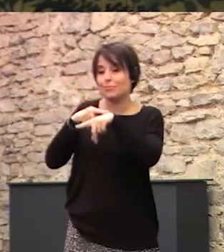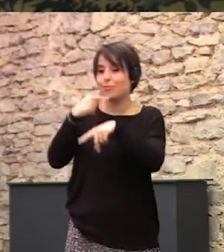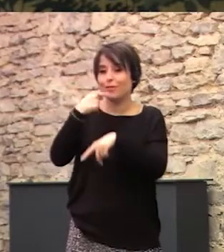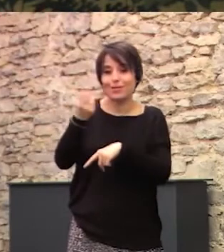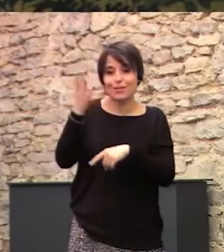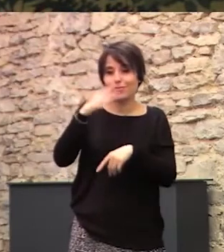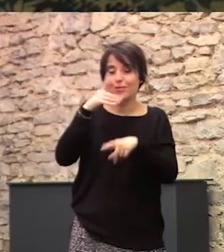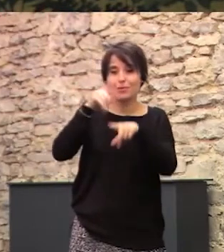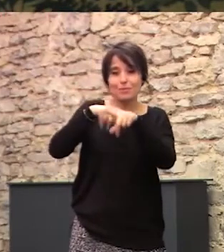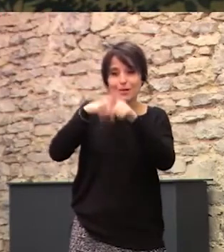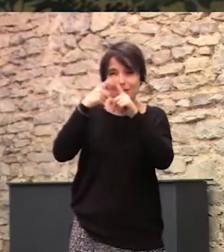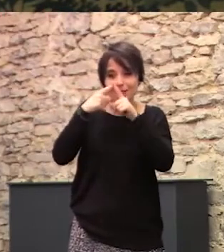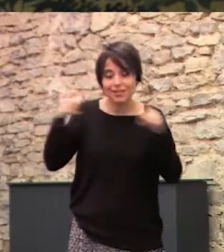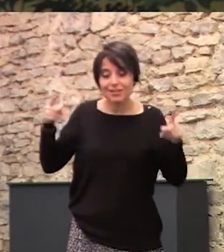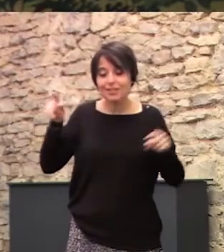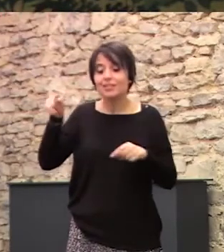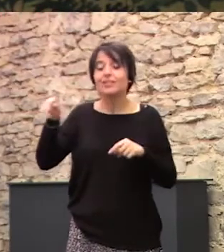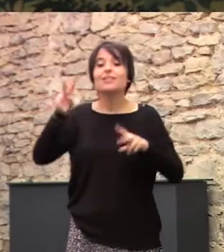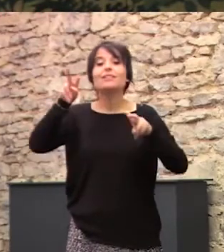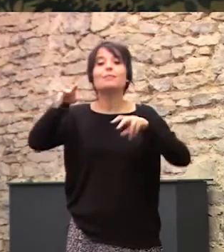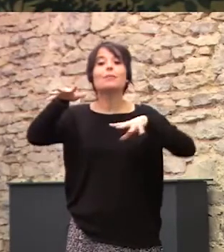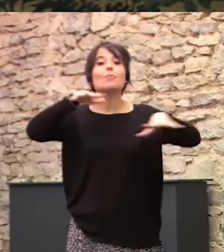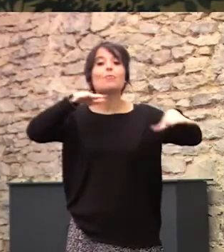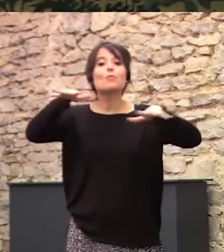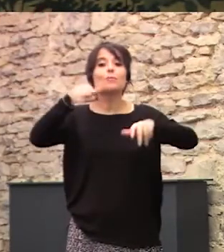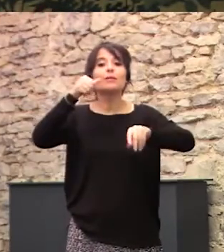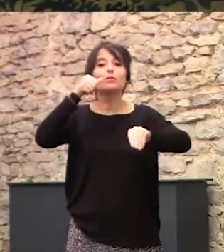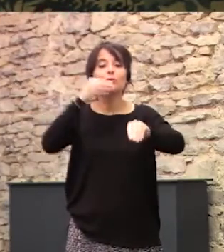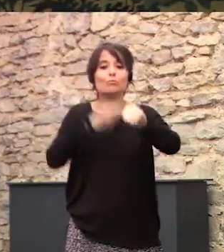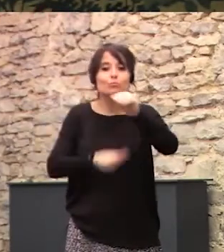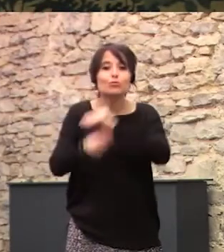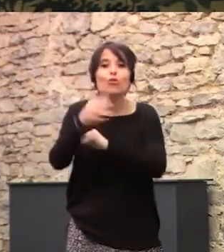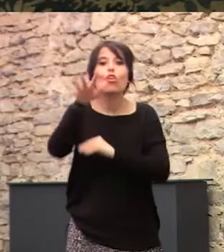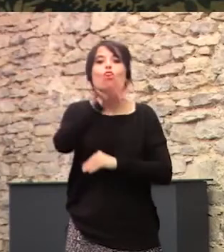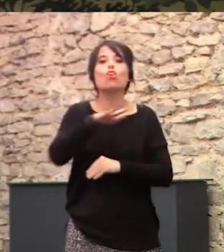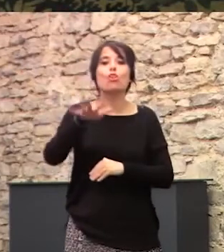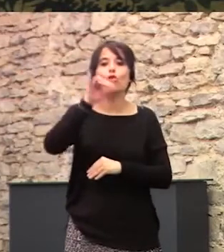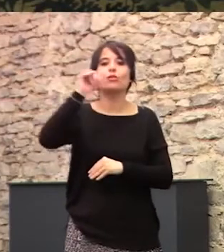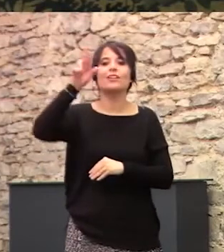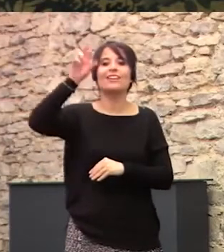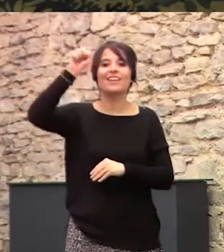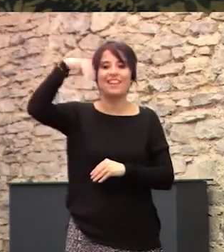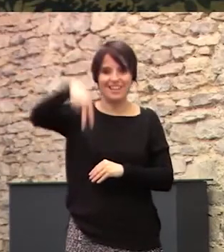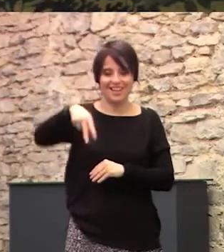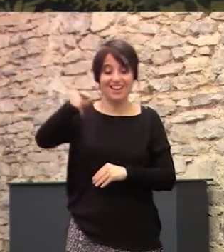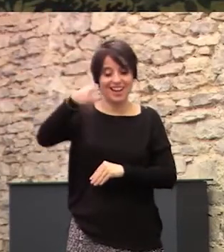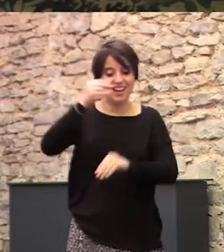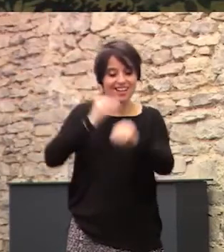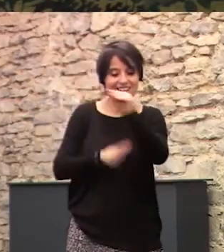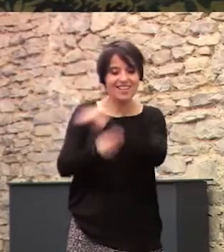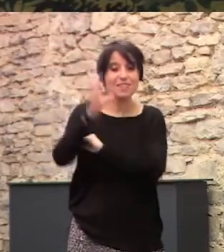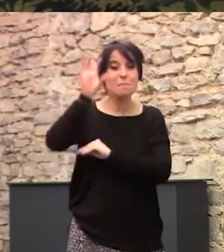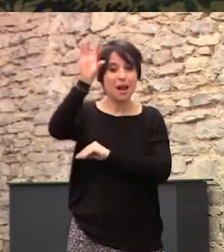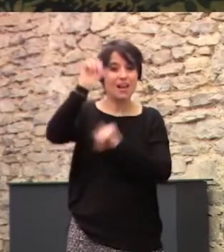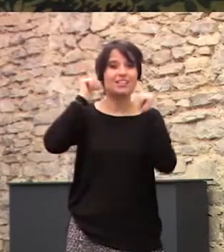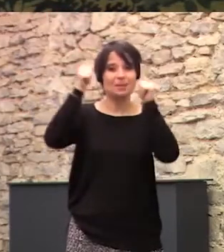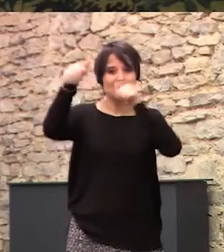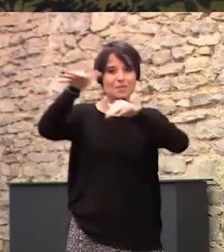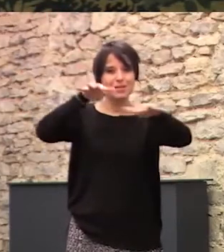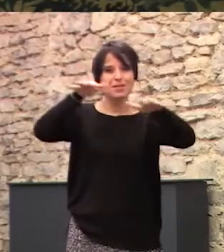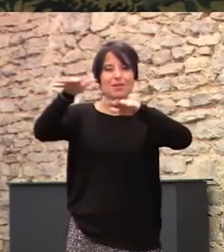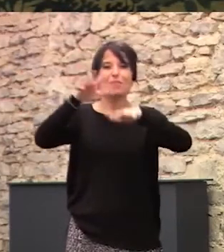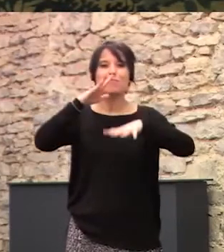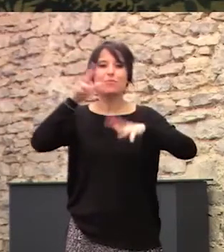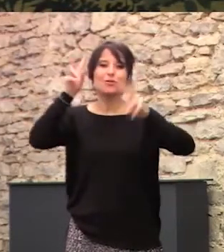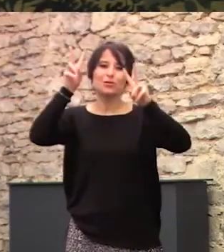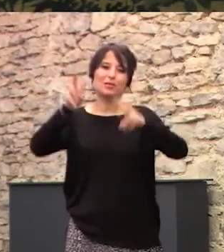extenderme mucho, es simplemente que parte del movimiento nació en Irán, después de la revolución iraní, en reacción a